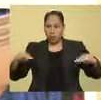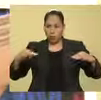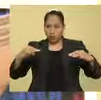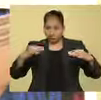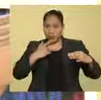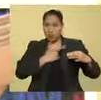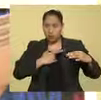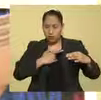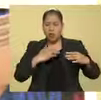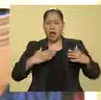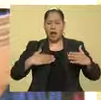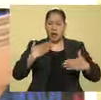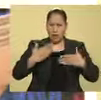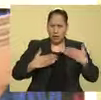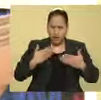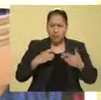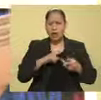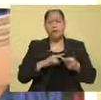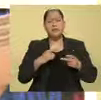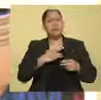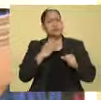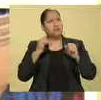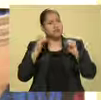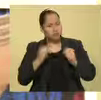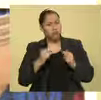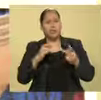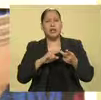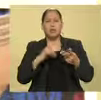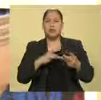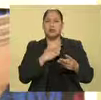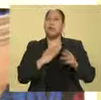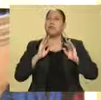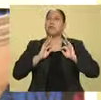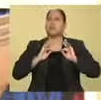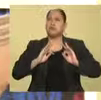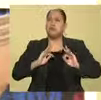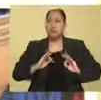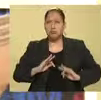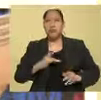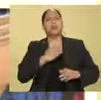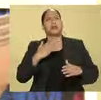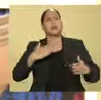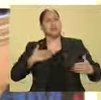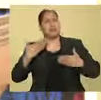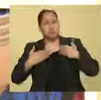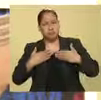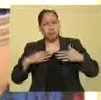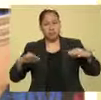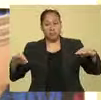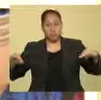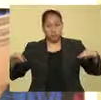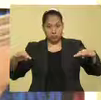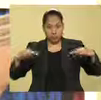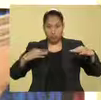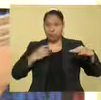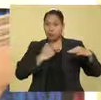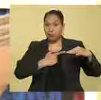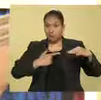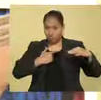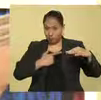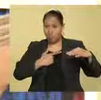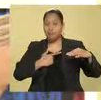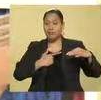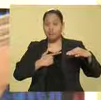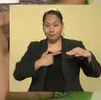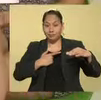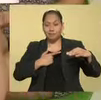de alegría, emociones de seguridad, de emociones de tranquilidad, de regocijo, están siendo dependientes